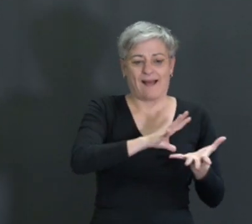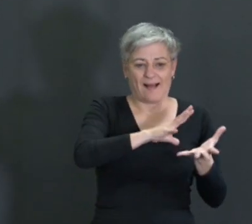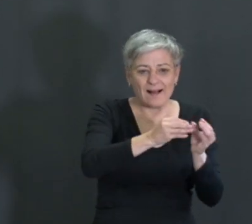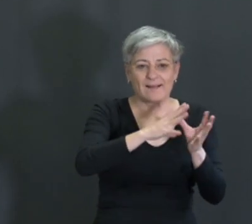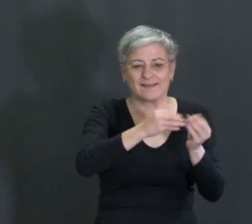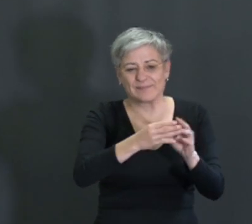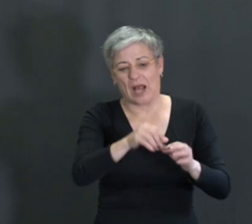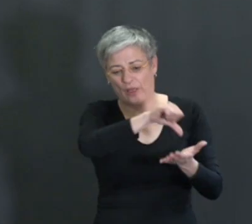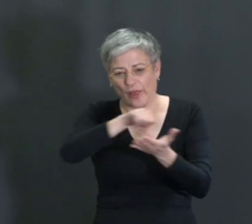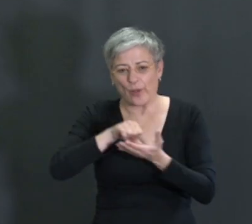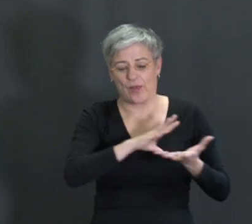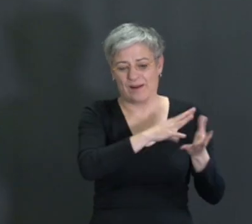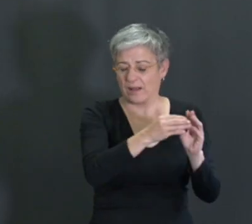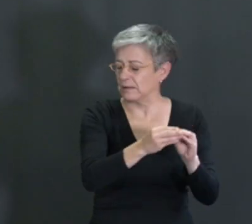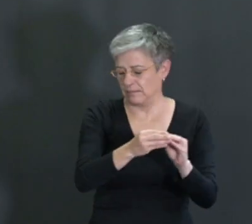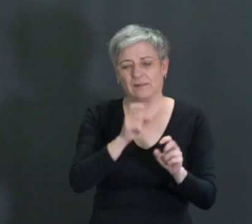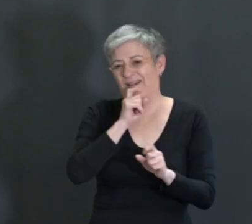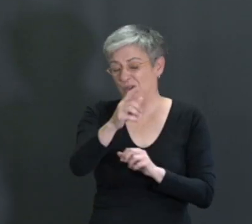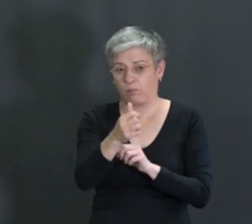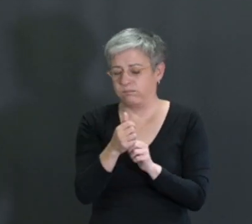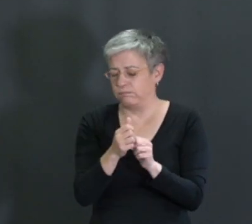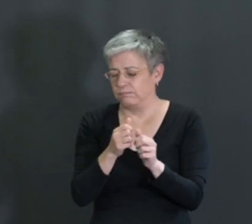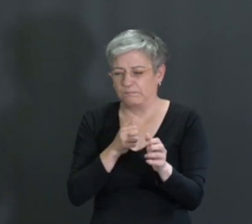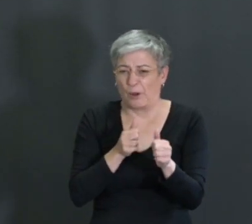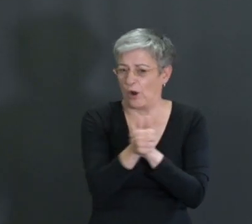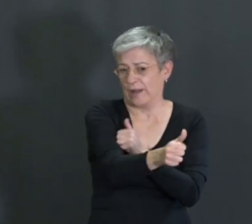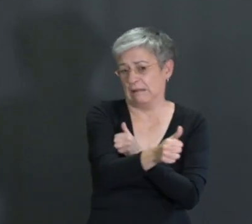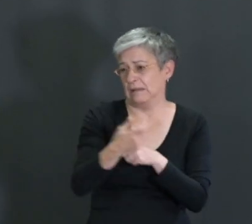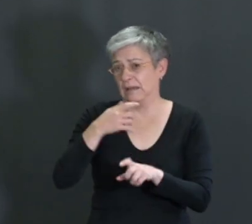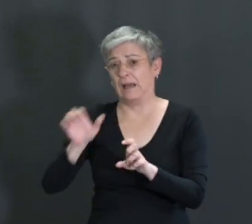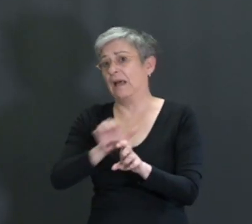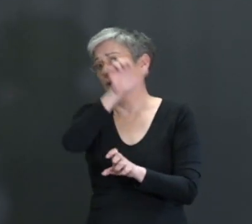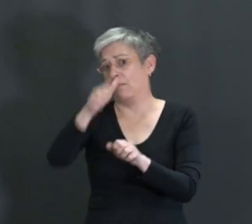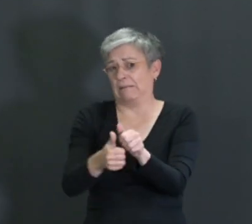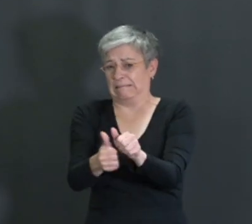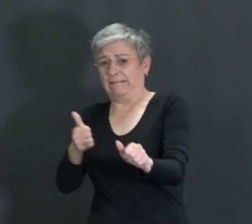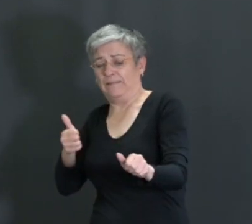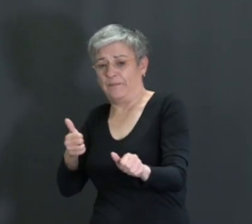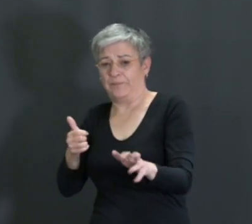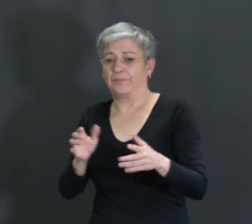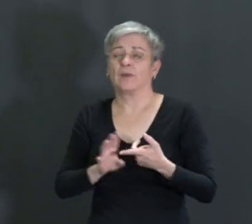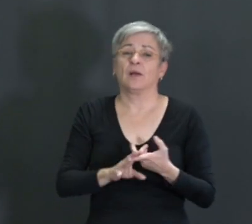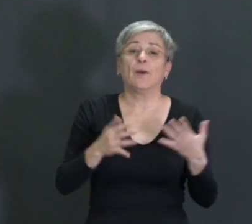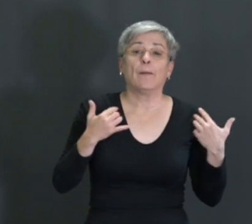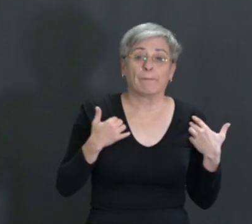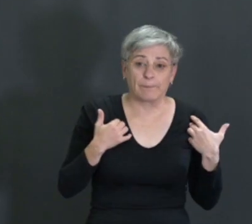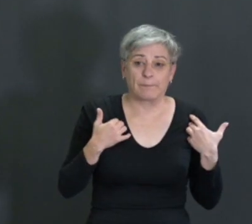ciudades, vamos muy por delante de otras ciudades europeas, pero vamos a años luz de París, ¿no?